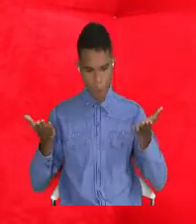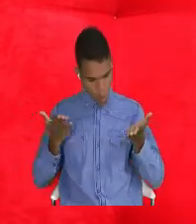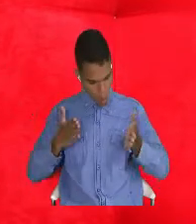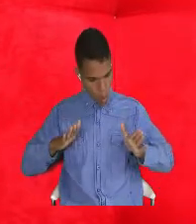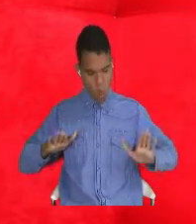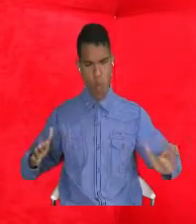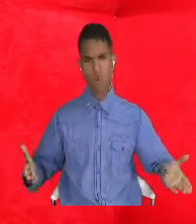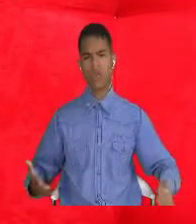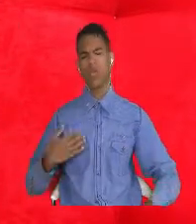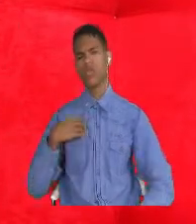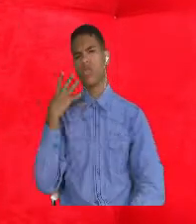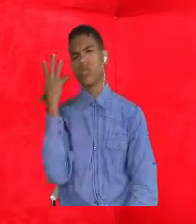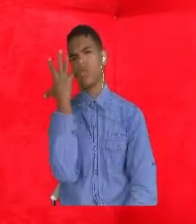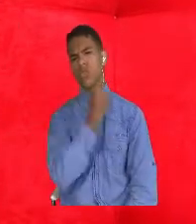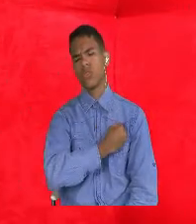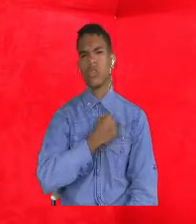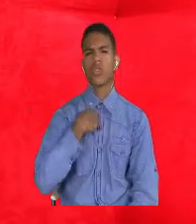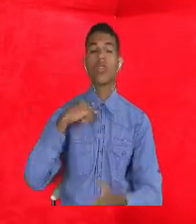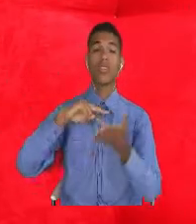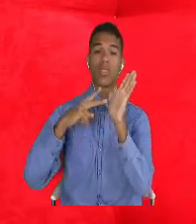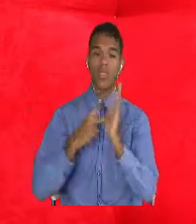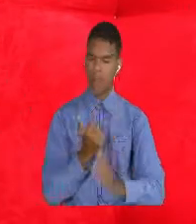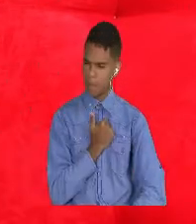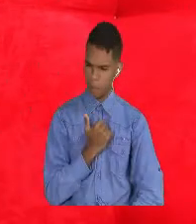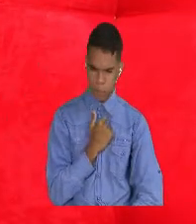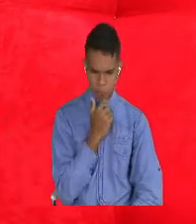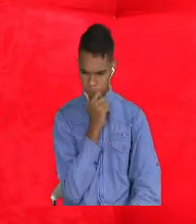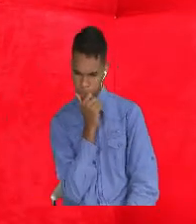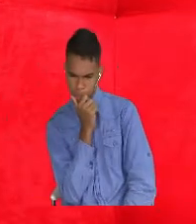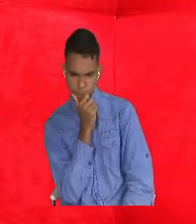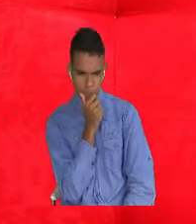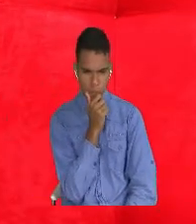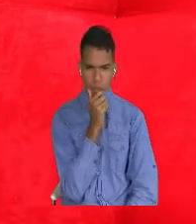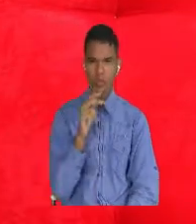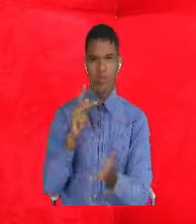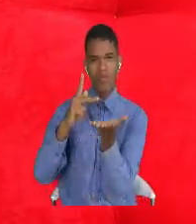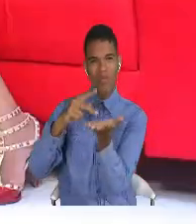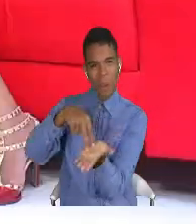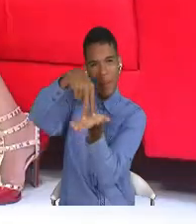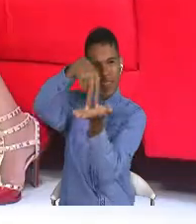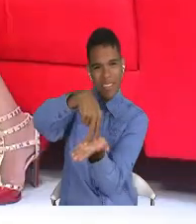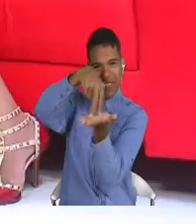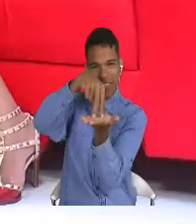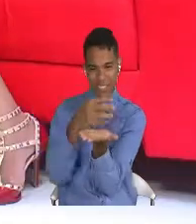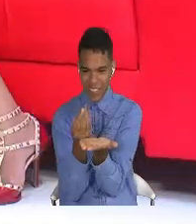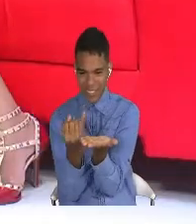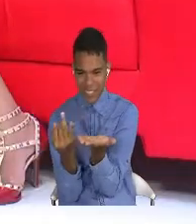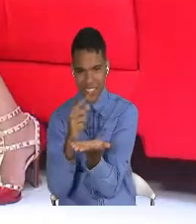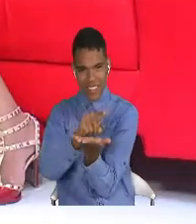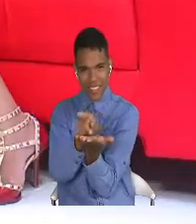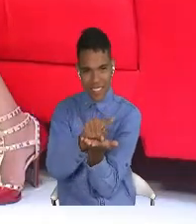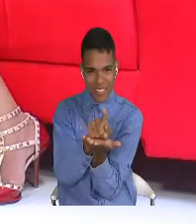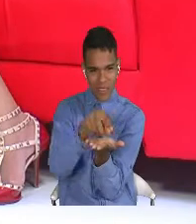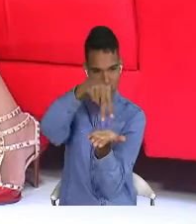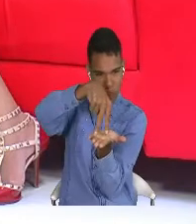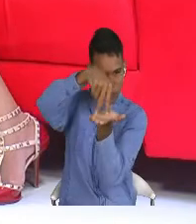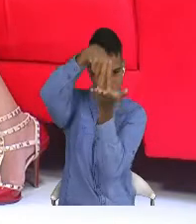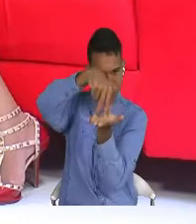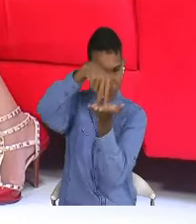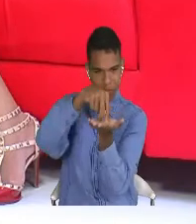ver cuando yo tomo medidas o cuando les tomo el peso y que ellas llegan a mi estética y me dicen, Cintia, mira, ya